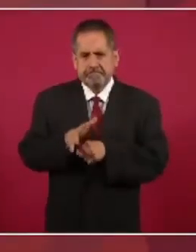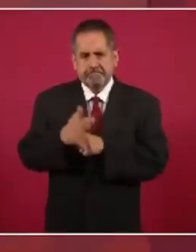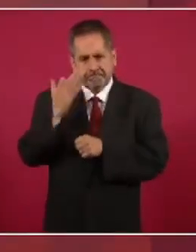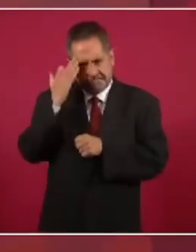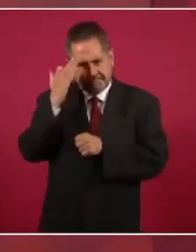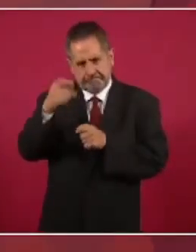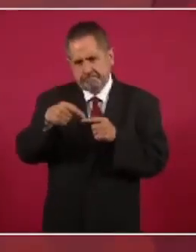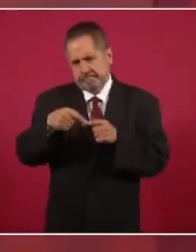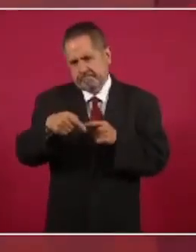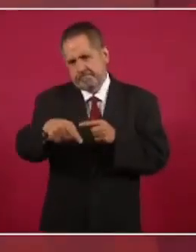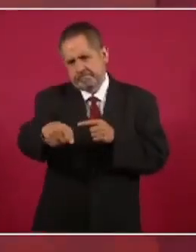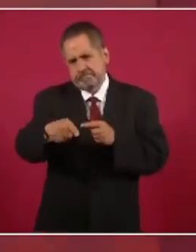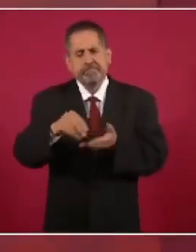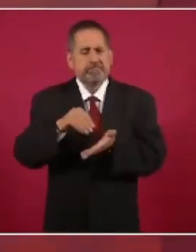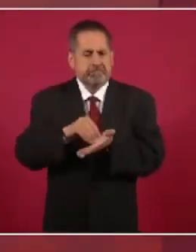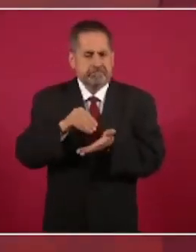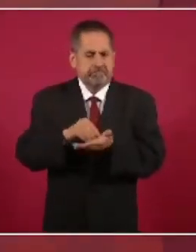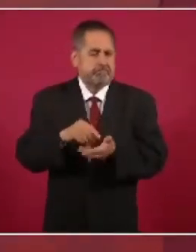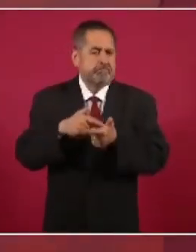continúe